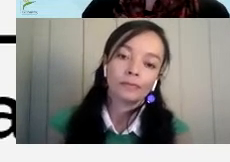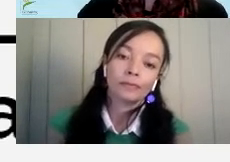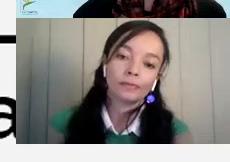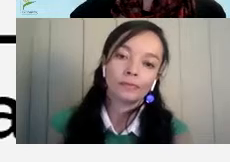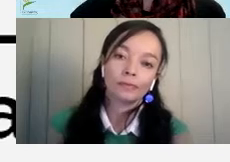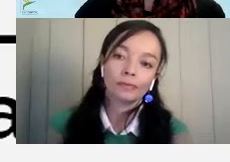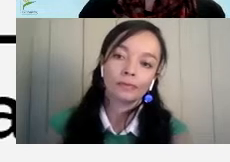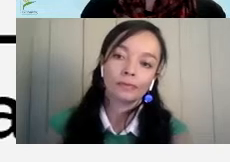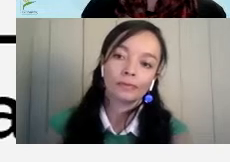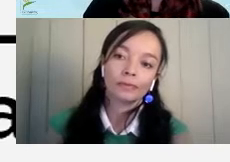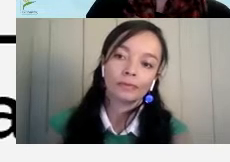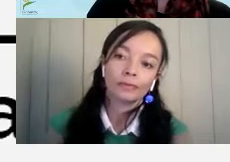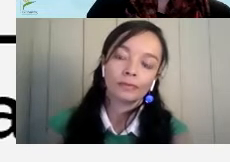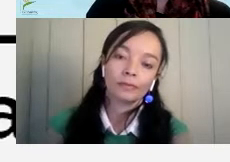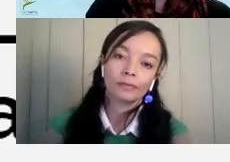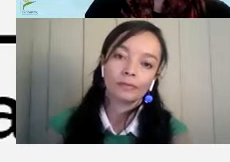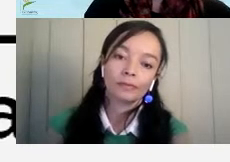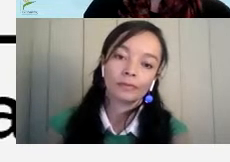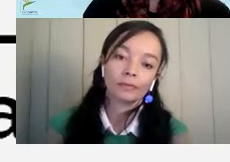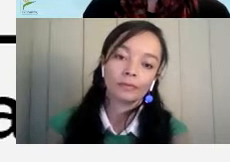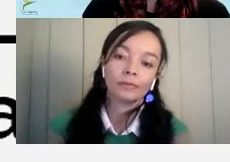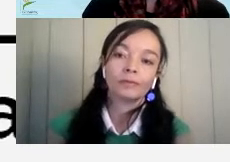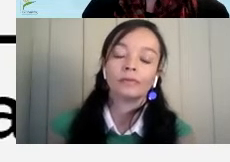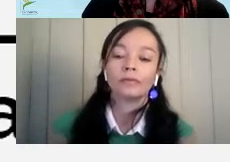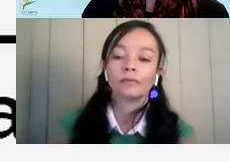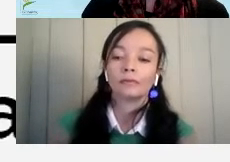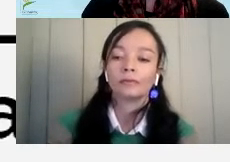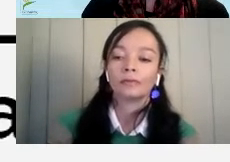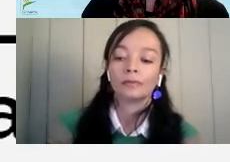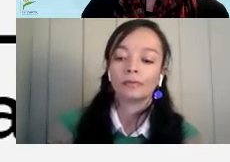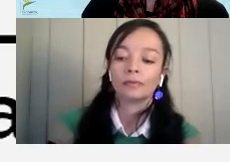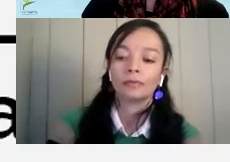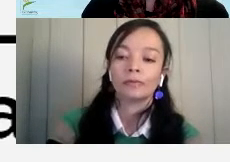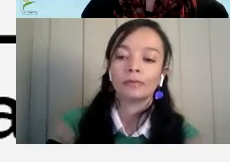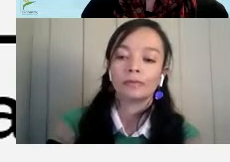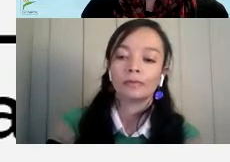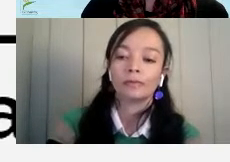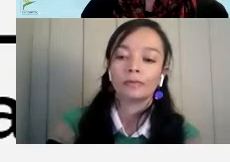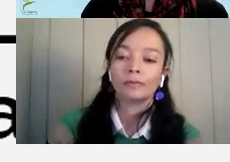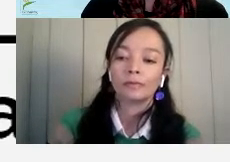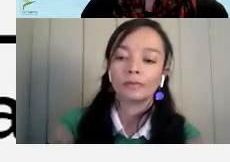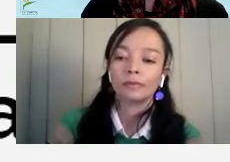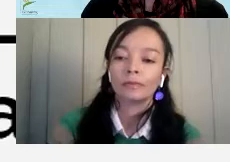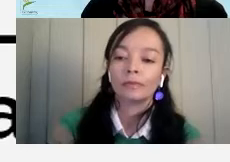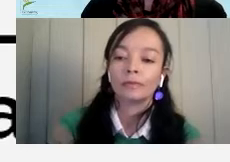Y. ¿Tienen alguna pregunta? Sí. ¿Estamos bien en la chat?